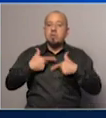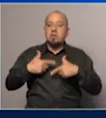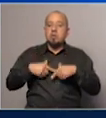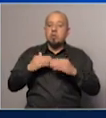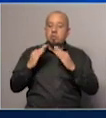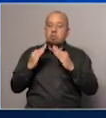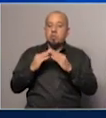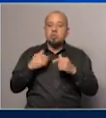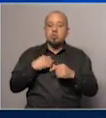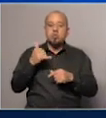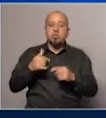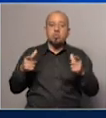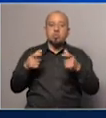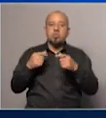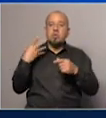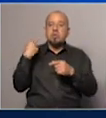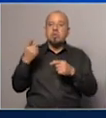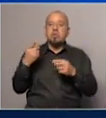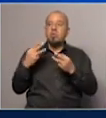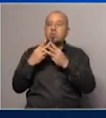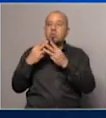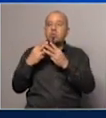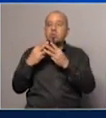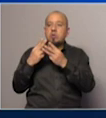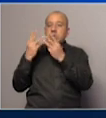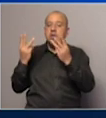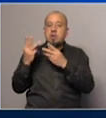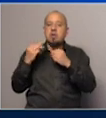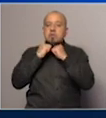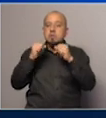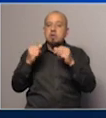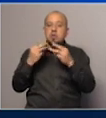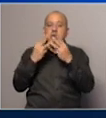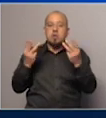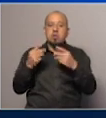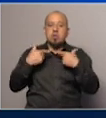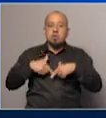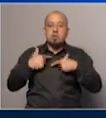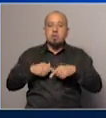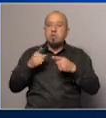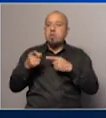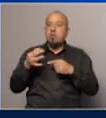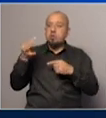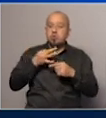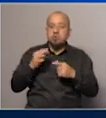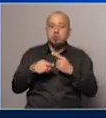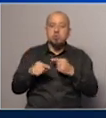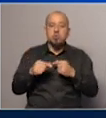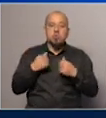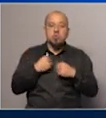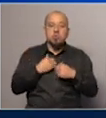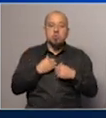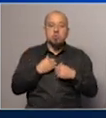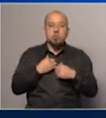nosotros tuvimos reunión con el director nacional de vivienda con el secretario general con la ministra y ellos nosotros nos